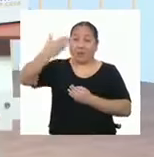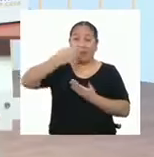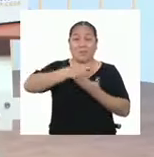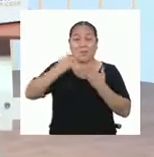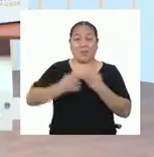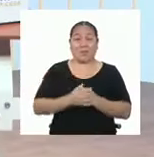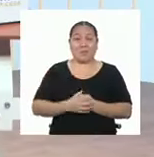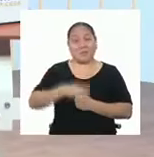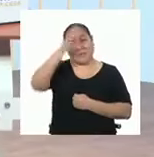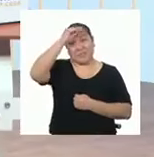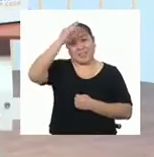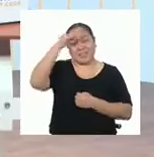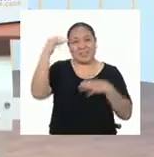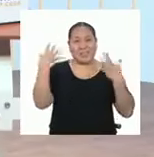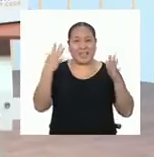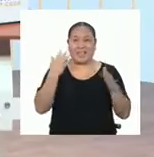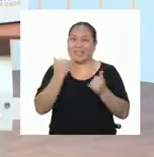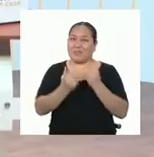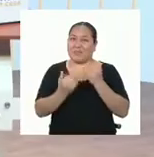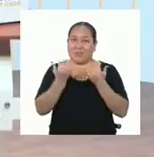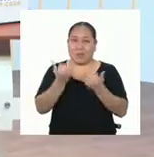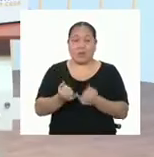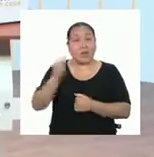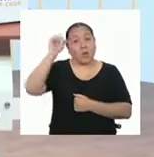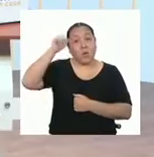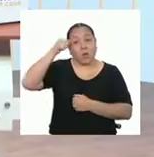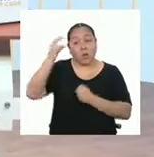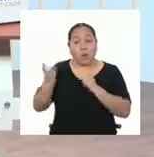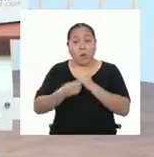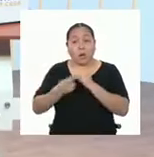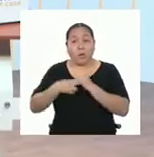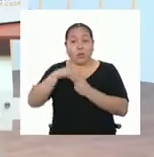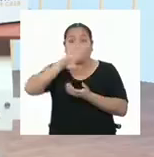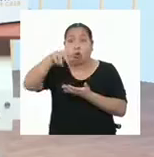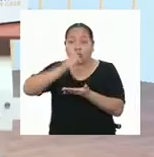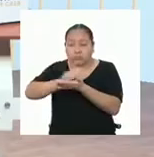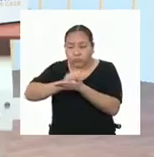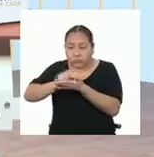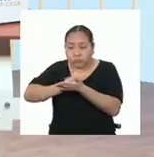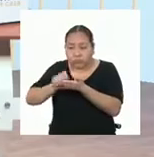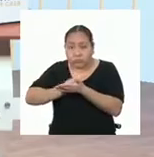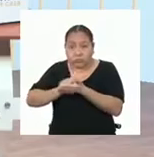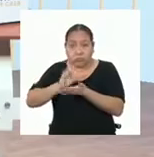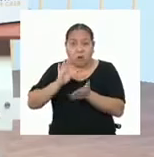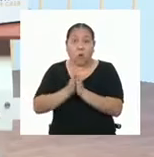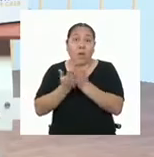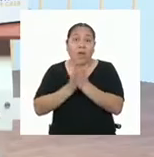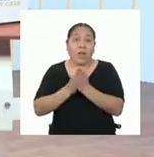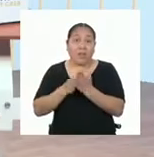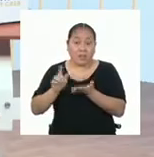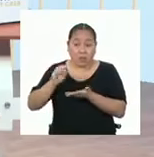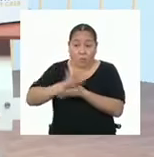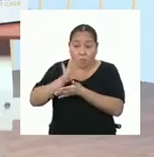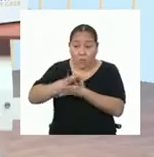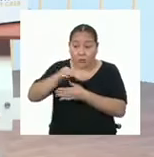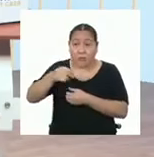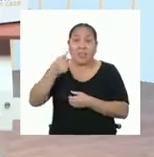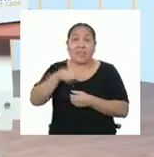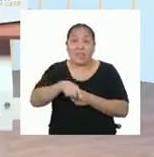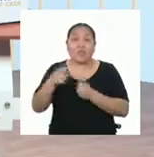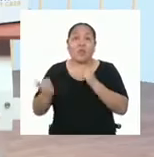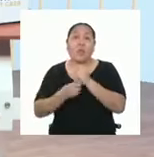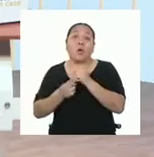Chicas y chicos, esto fue todo por hoy Recuerden registrar sus trabajos en su cuaderno o en hojas de reuso Y guardarlas en su